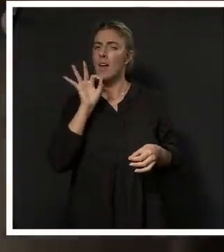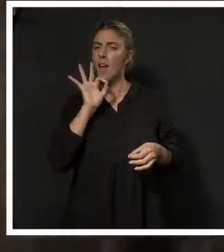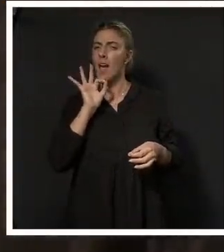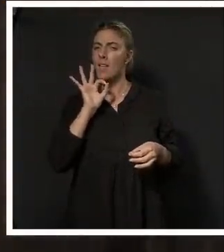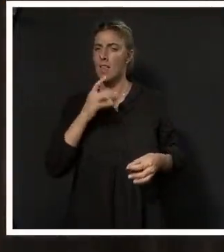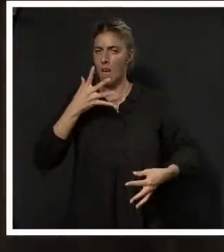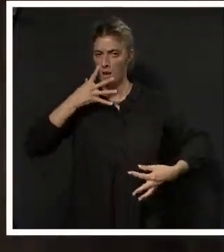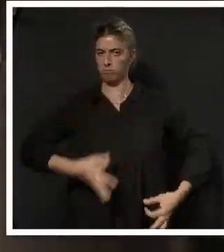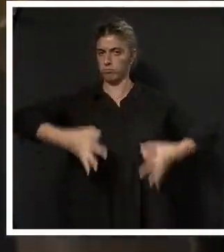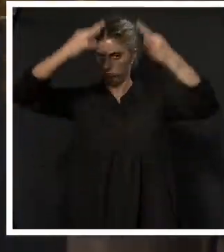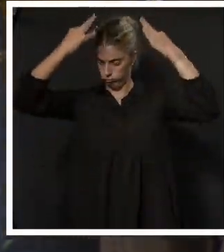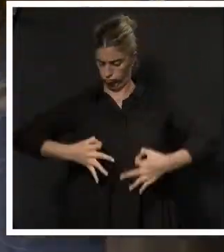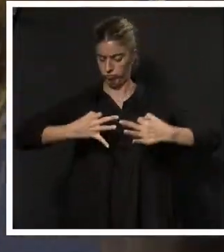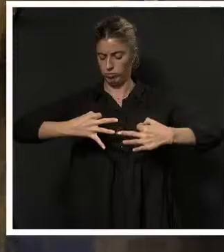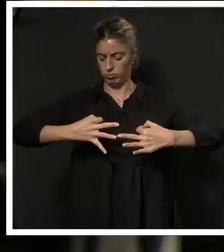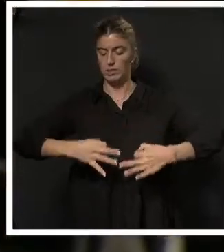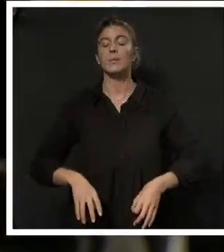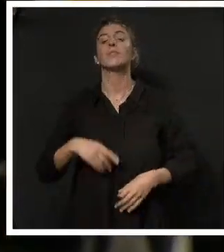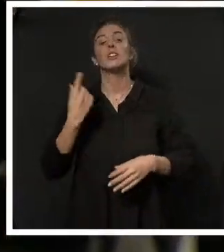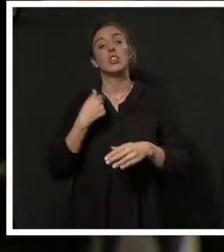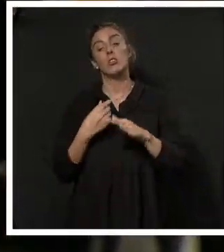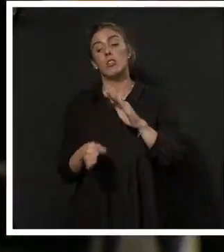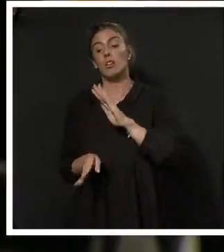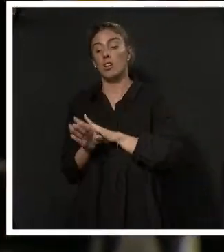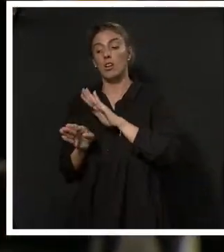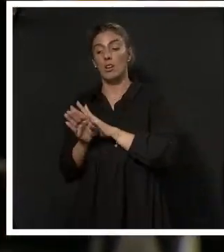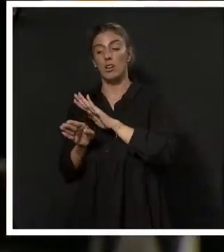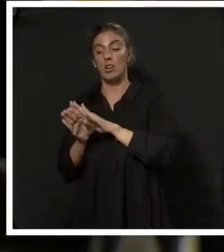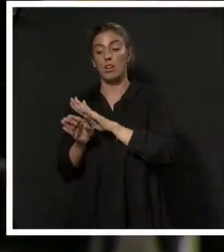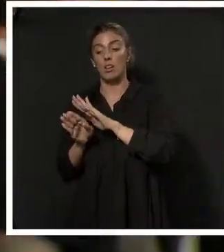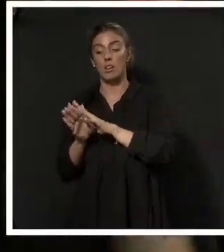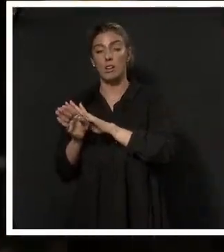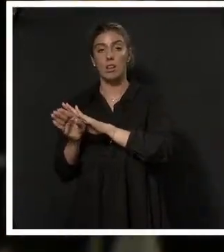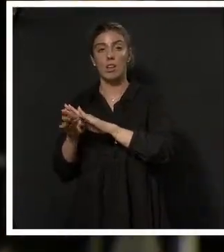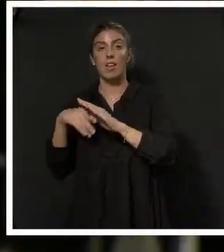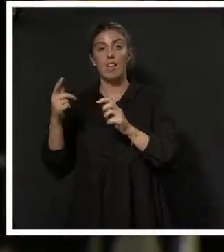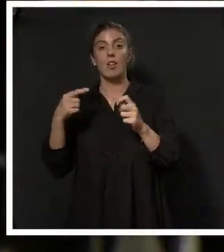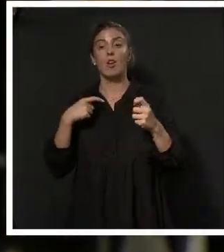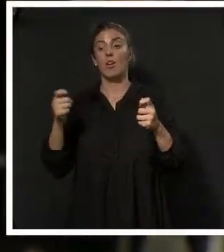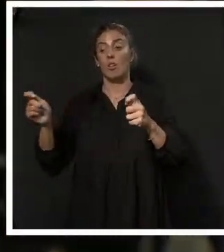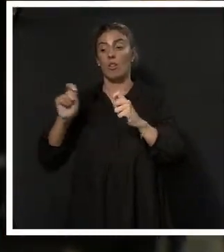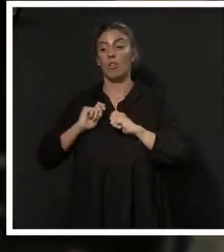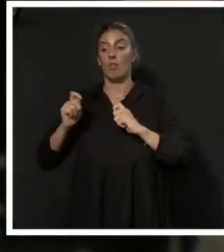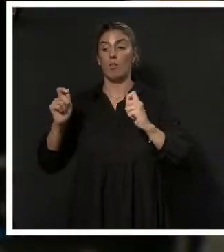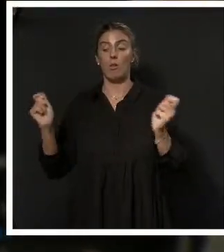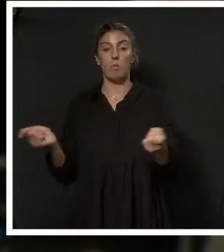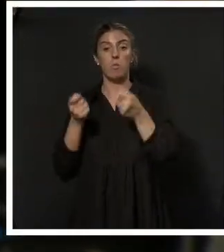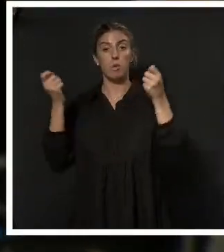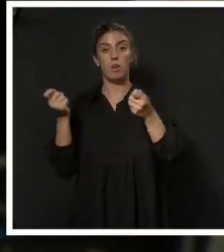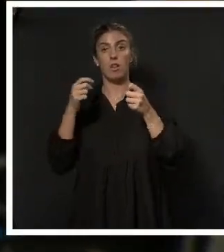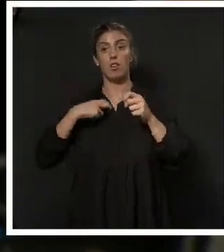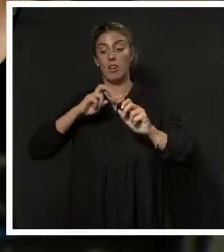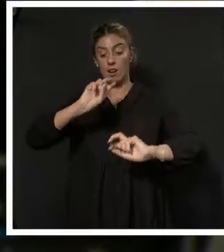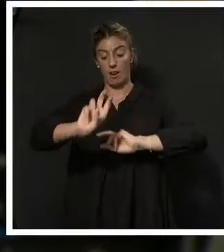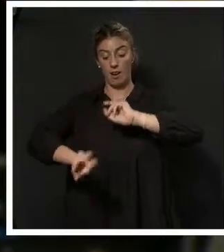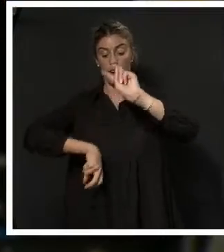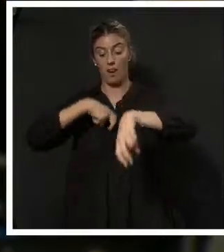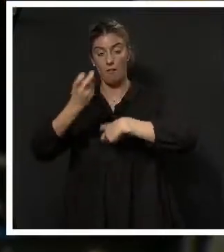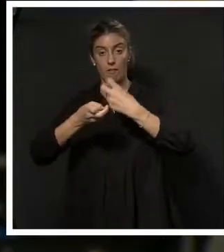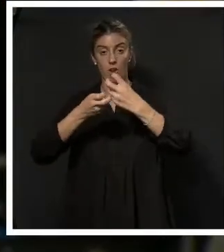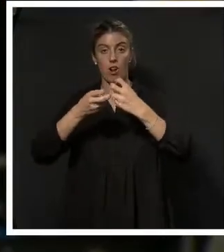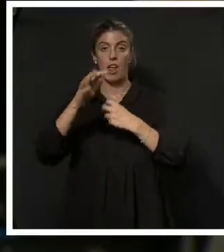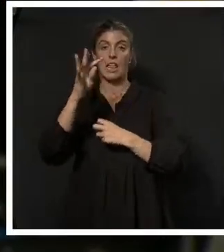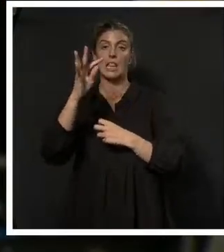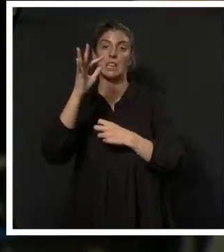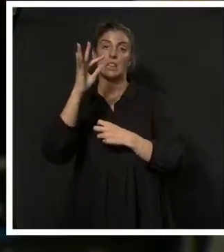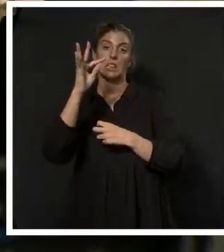qué bonito Eh nada y así seguín gracias a eso que me dé publicidad y pueden meterme en una reforma reformar